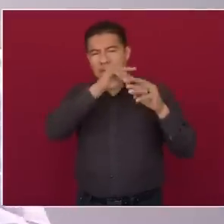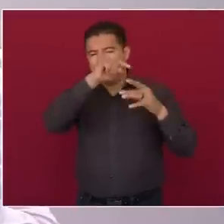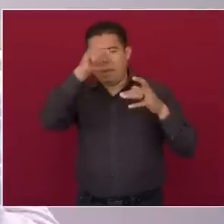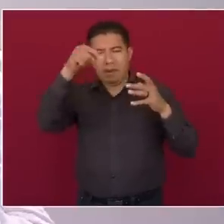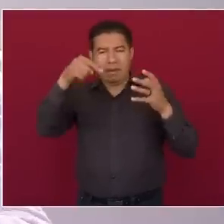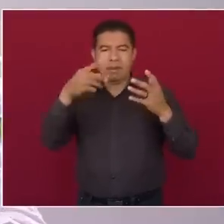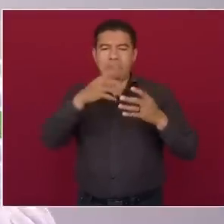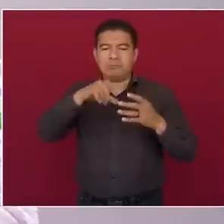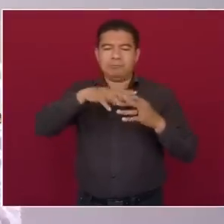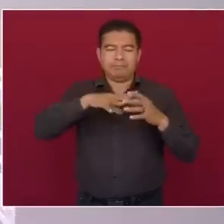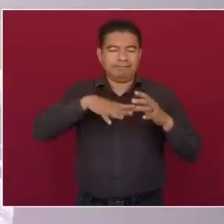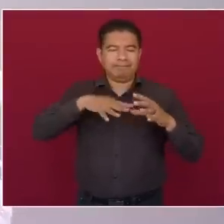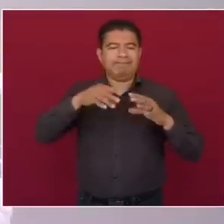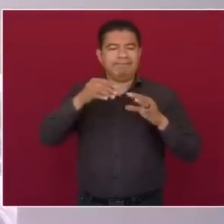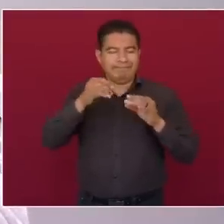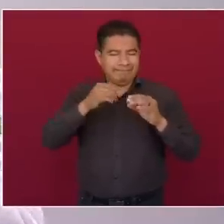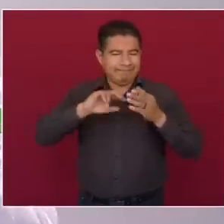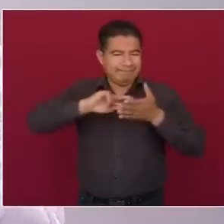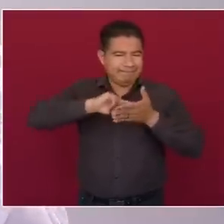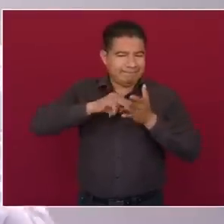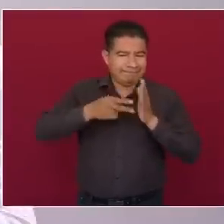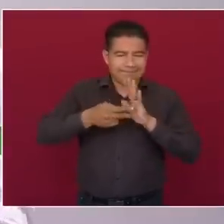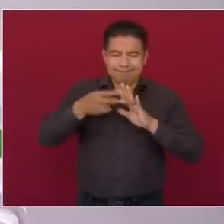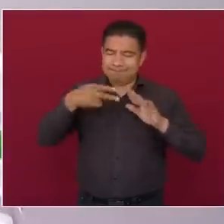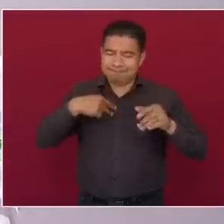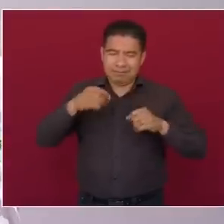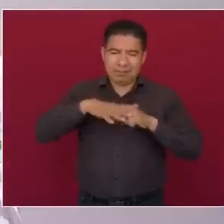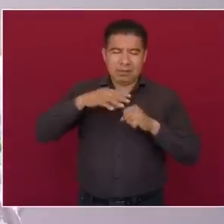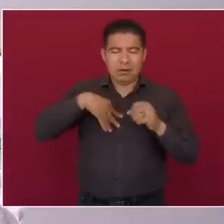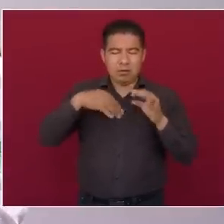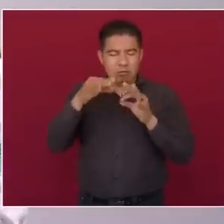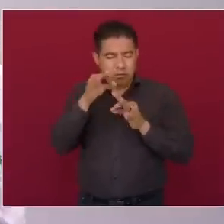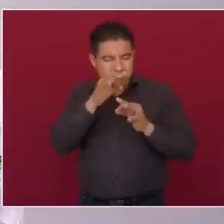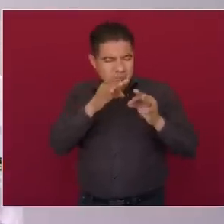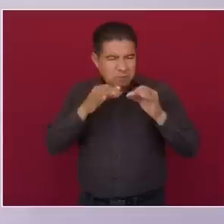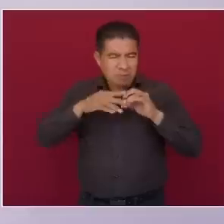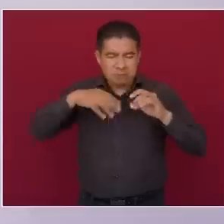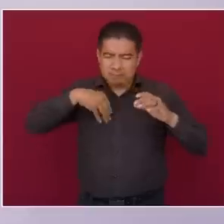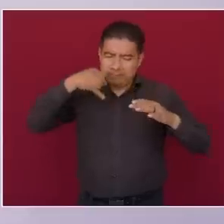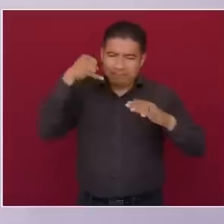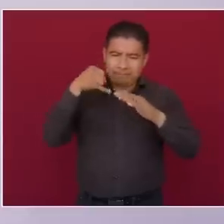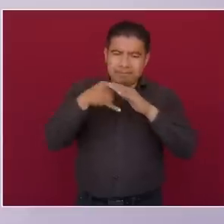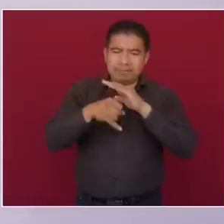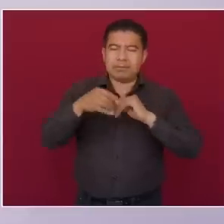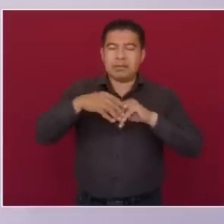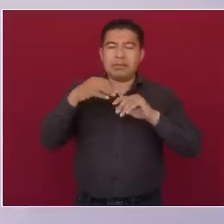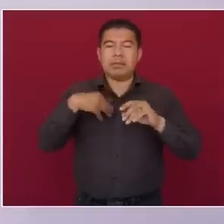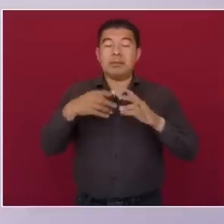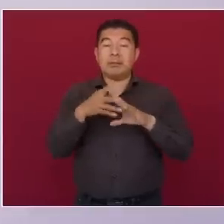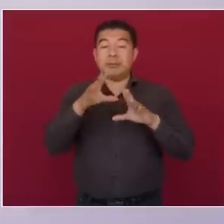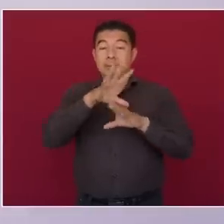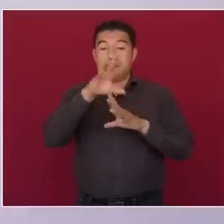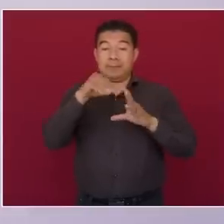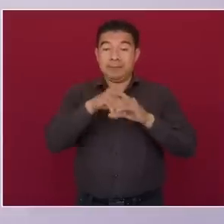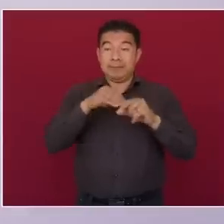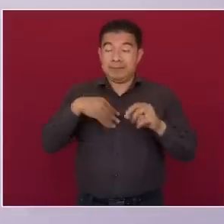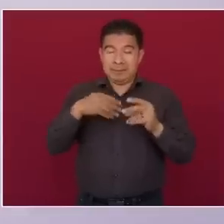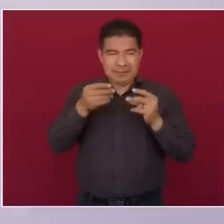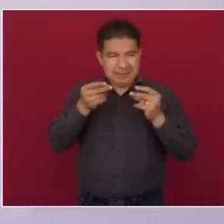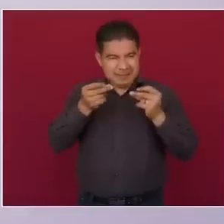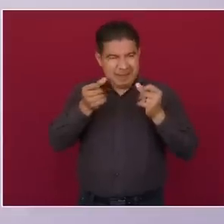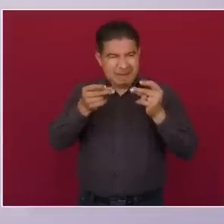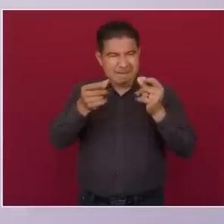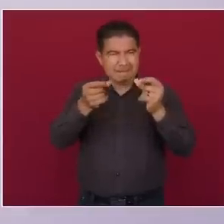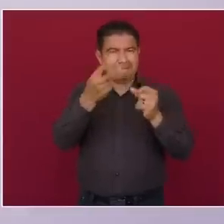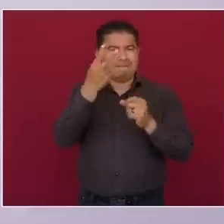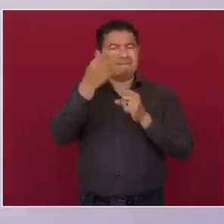podrán notar, prácticamente la infraestructura de la refinería se ha construido en tan solo